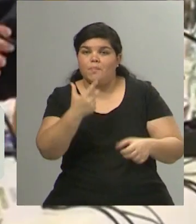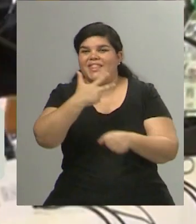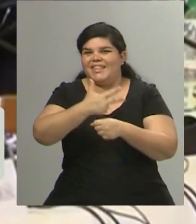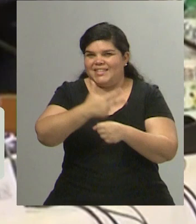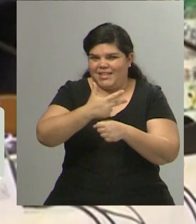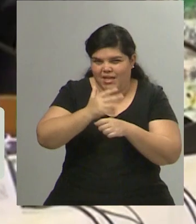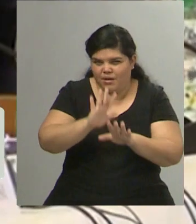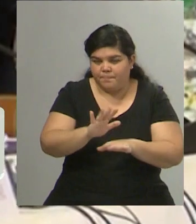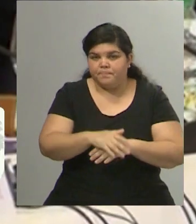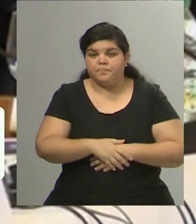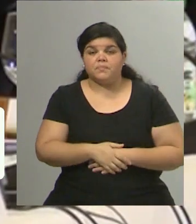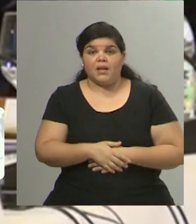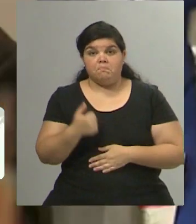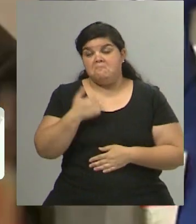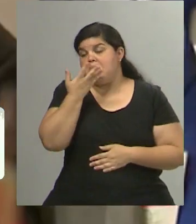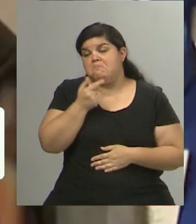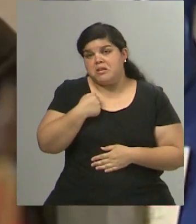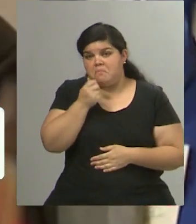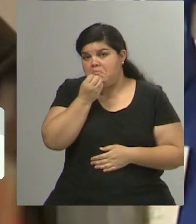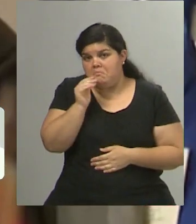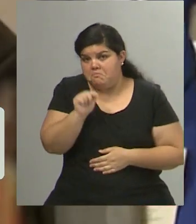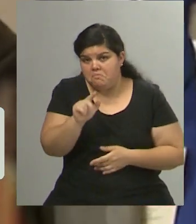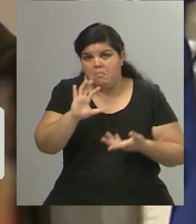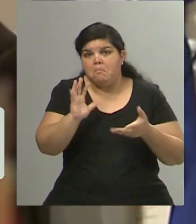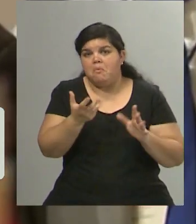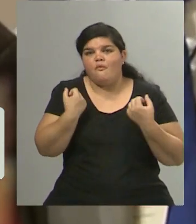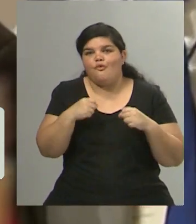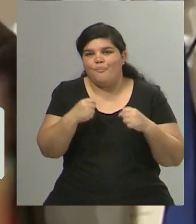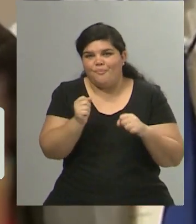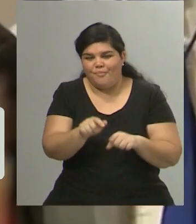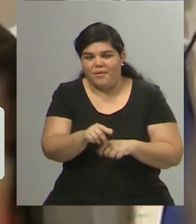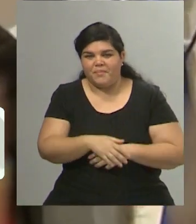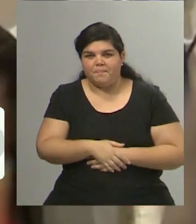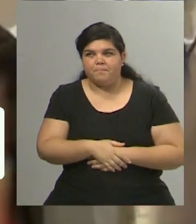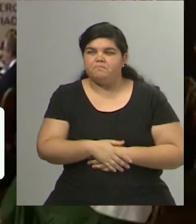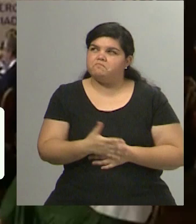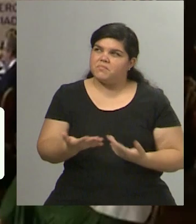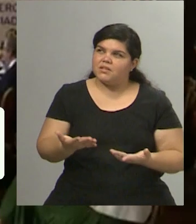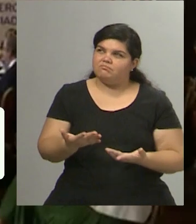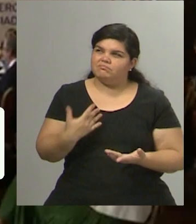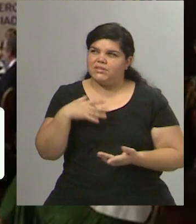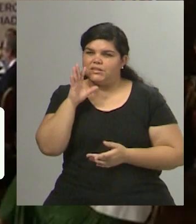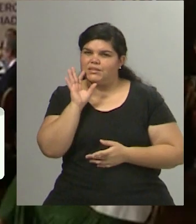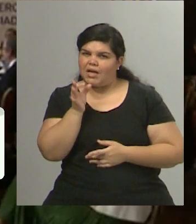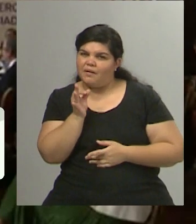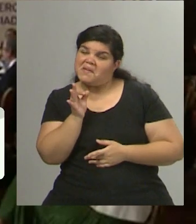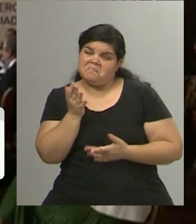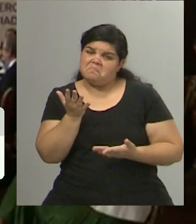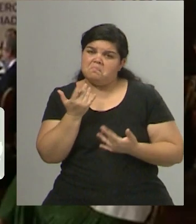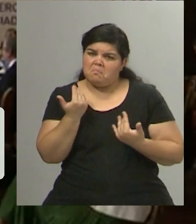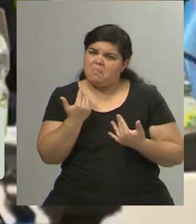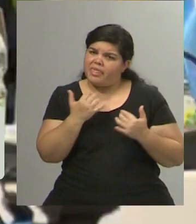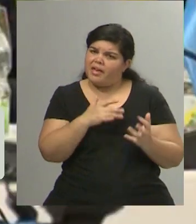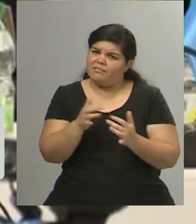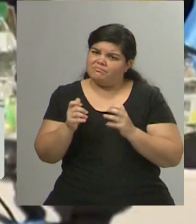gusta llamar la fórmula, sé que es medio, bueno, discutible,